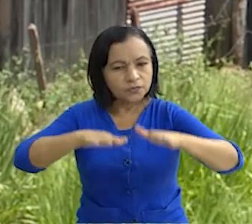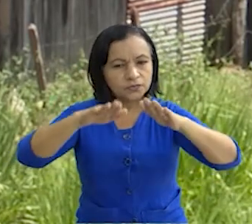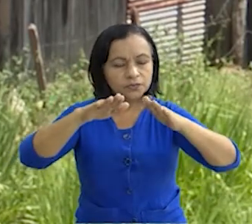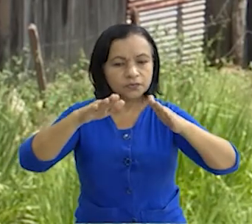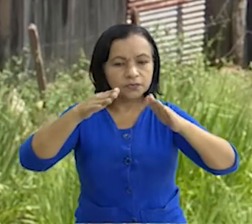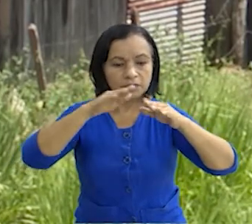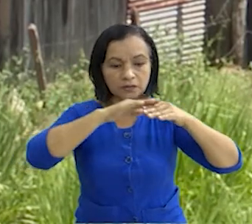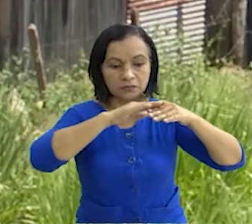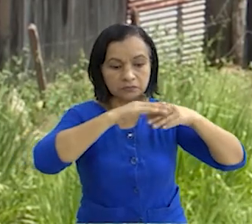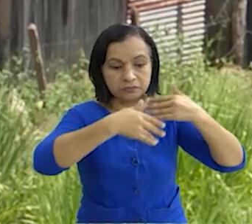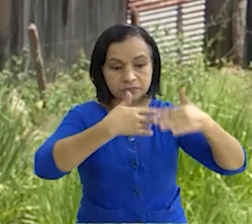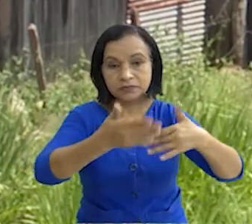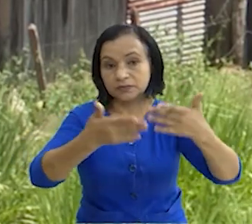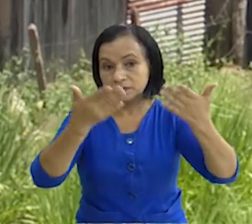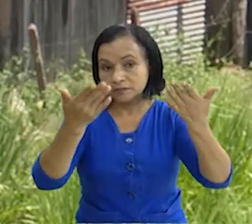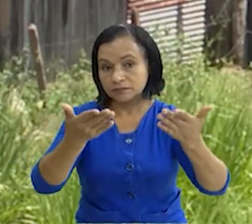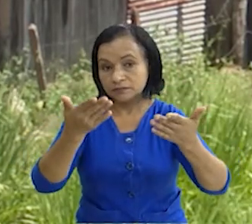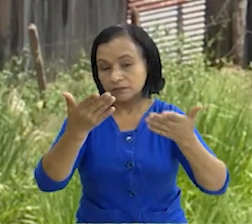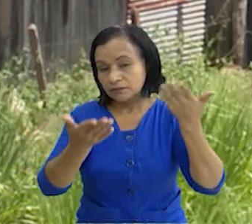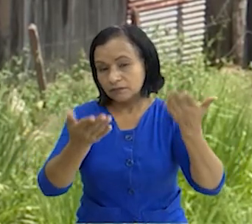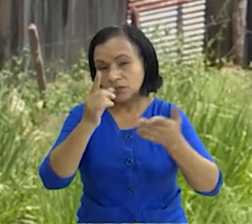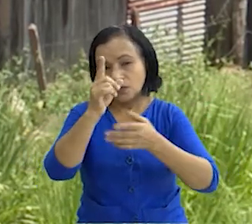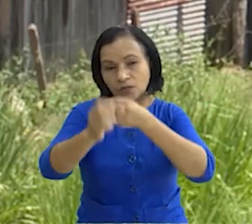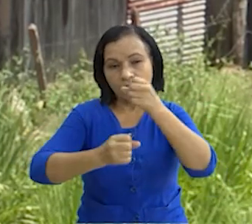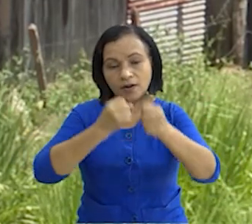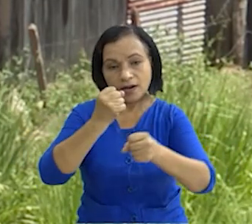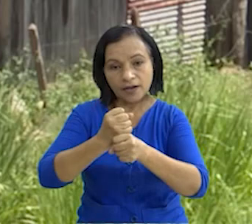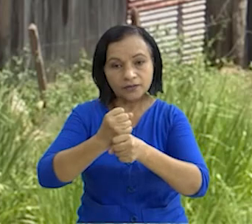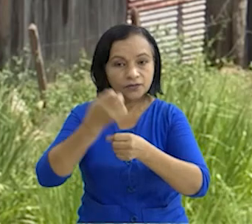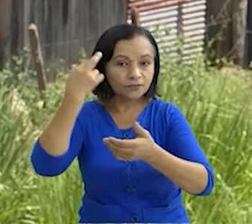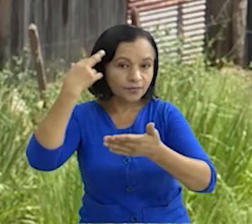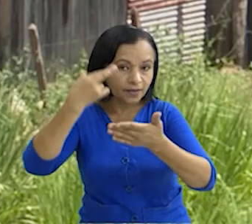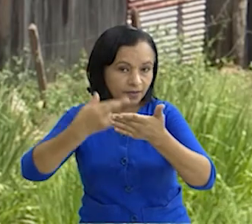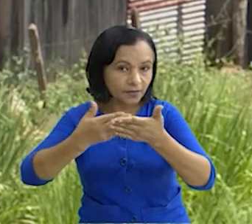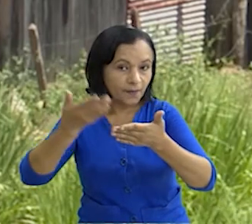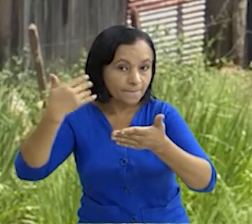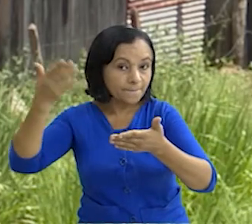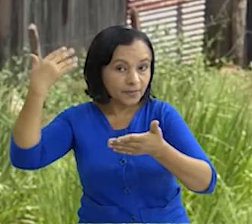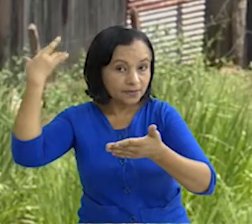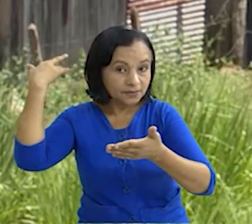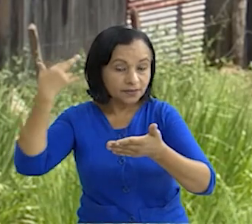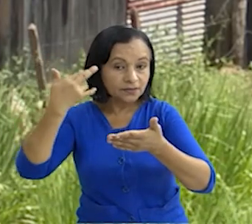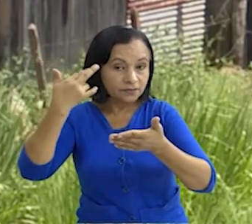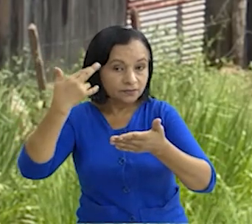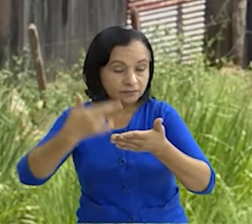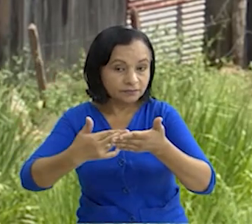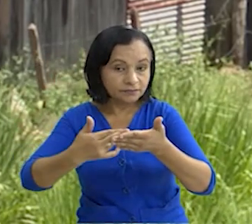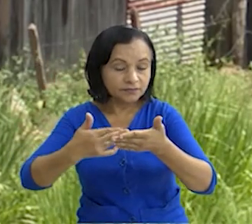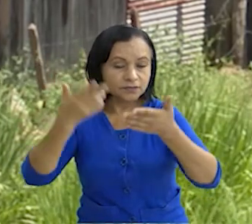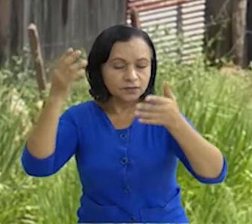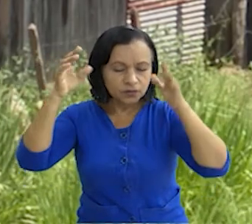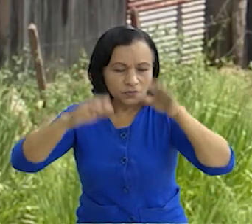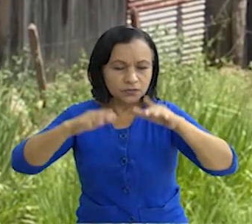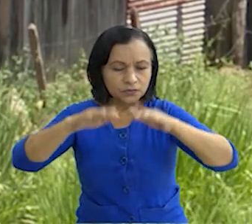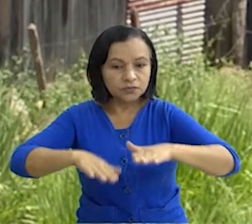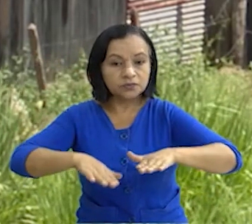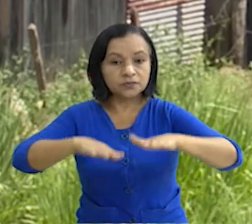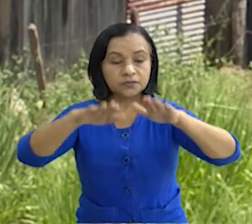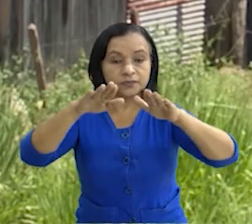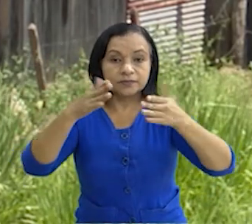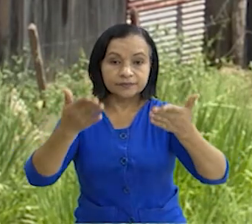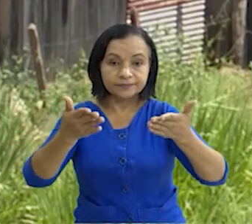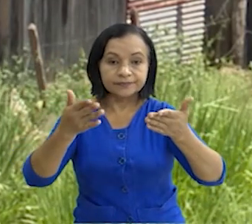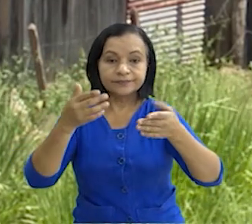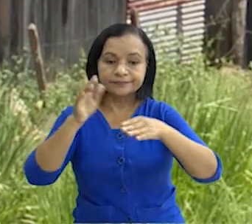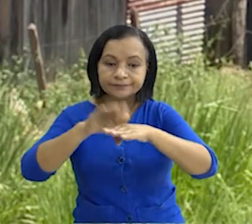de deslizamiento, ya casi, ¿verdad?, un año que vamos a tener con el caso que hubo aquí, con la inundación que se hubo.